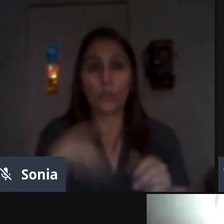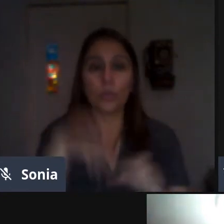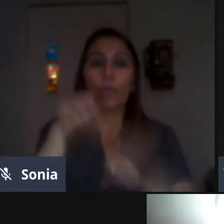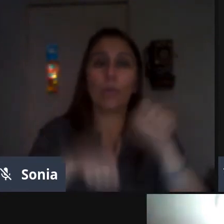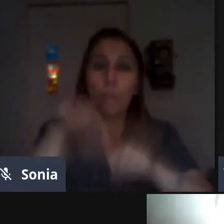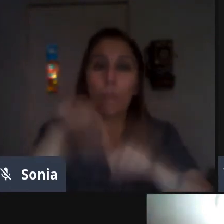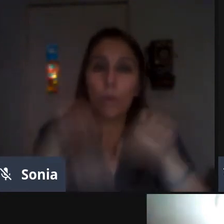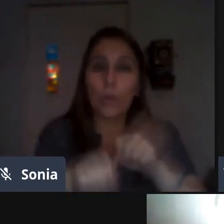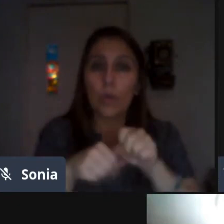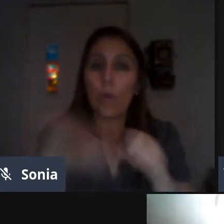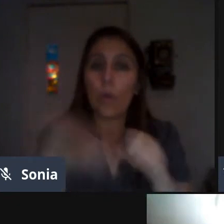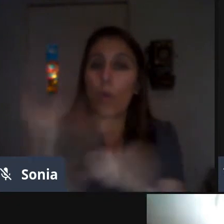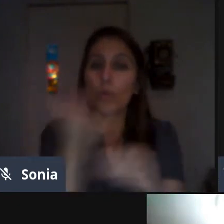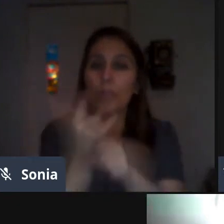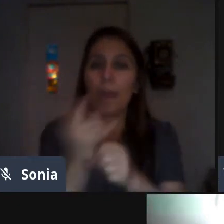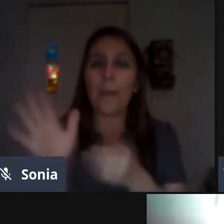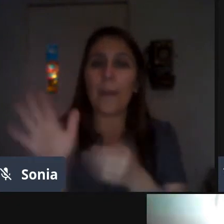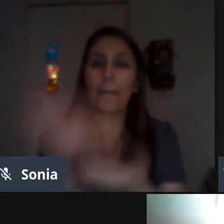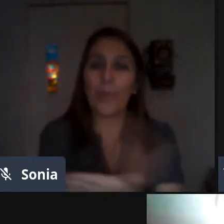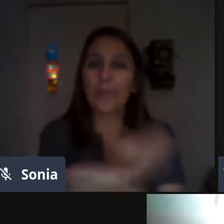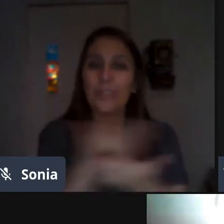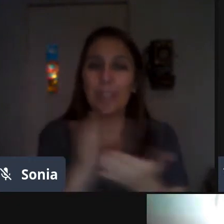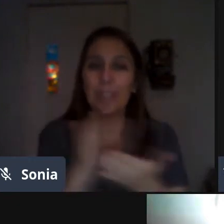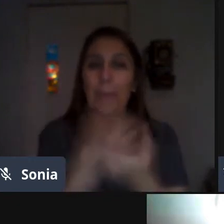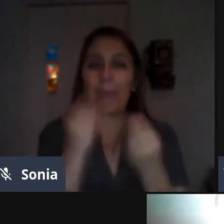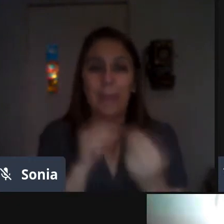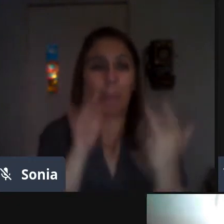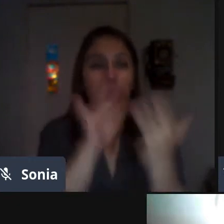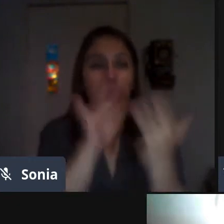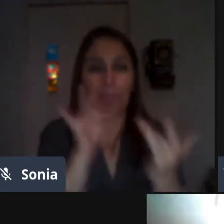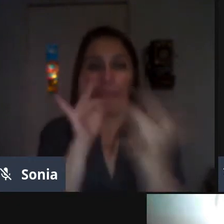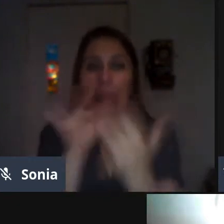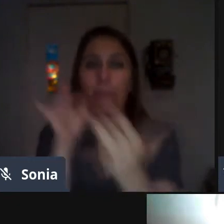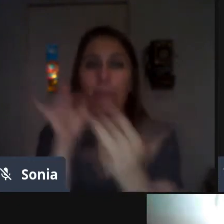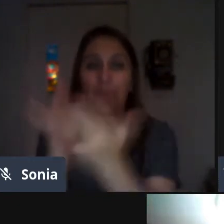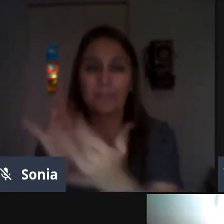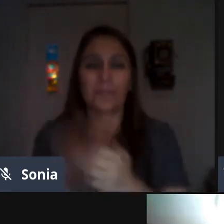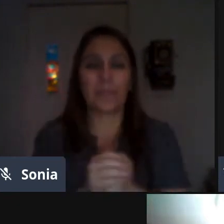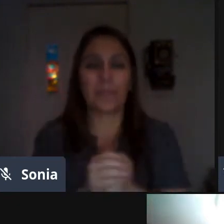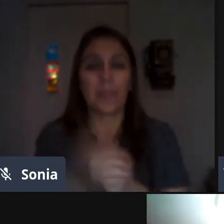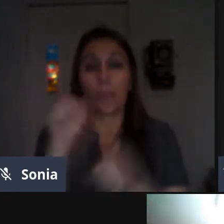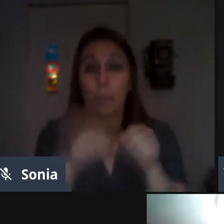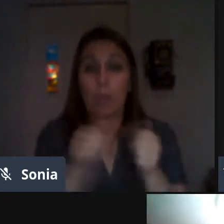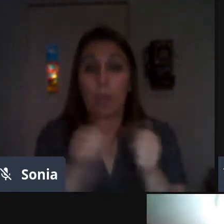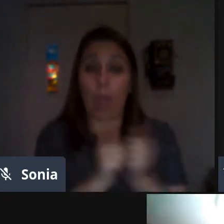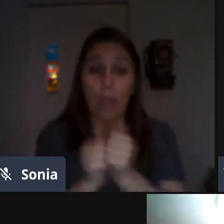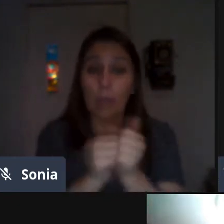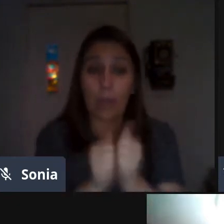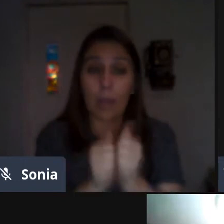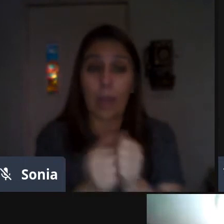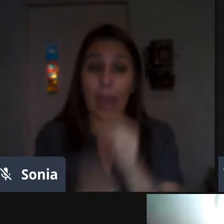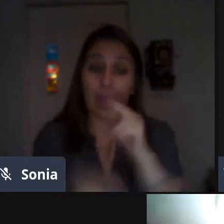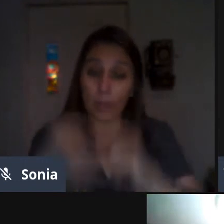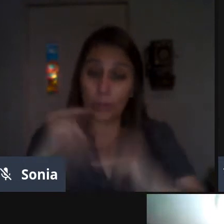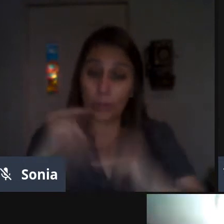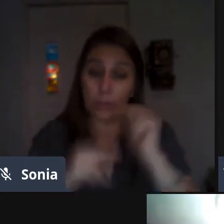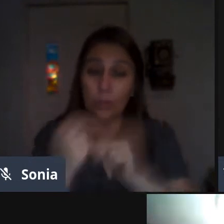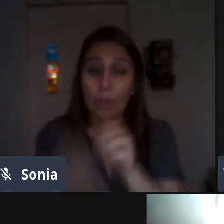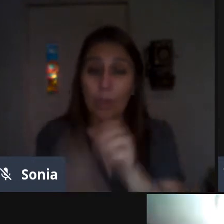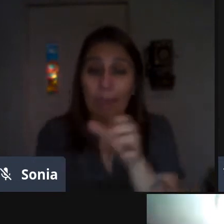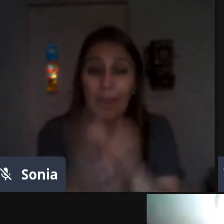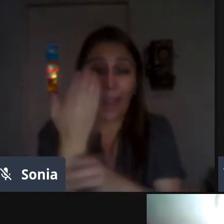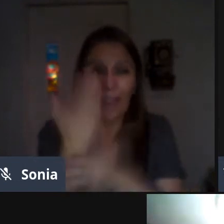llegará a otros escenarios y hemos doblado acompañar también a la construcción y a la creación de la primera